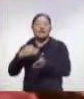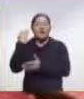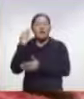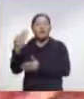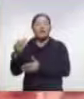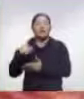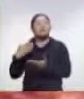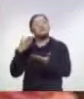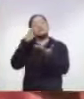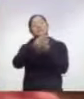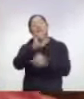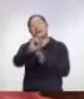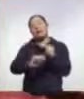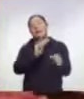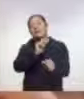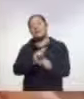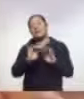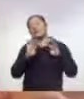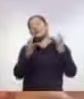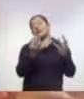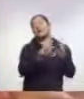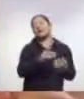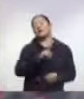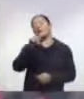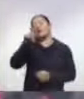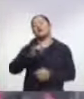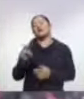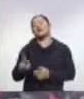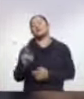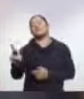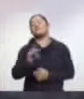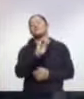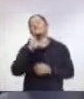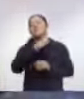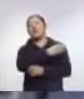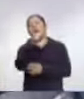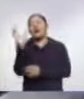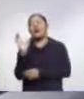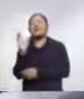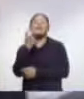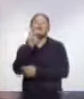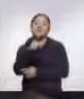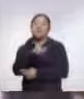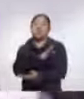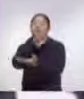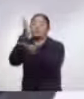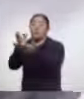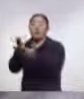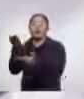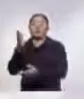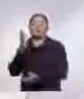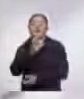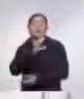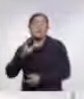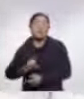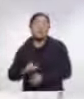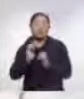contacto directo con animales de corral en áreas rurales, por lo que recomendó extremar precauciones al visitar Asia Oriental e Insular.